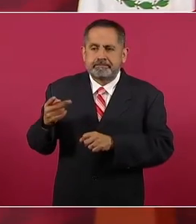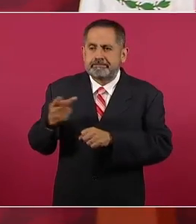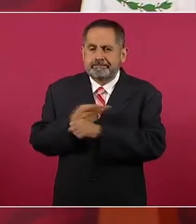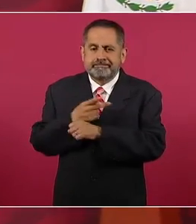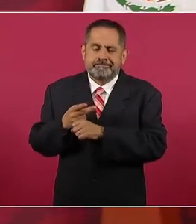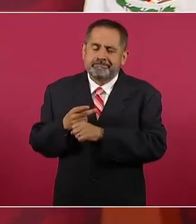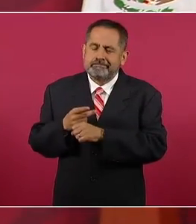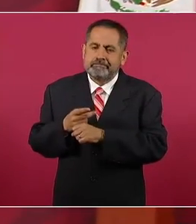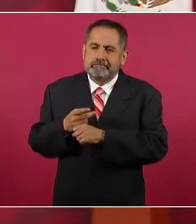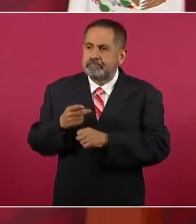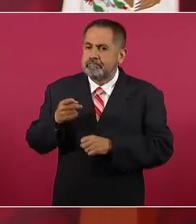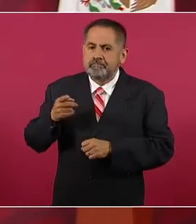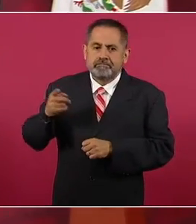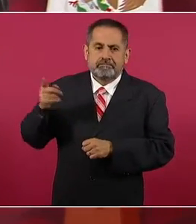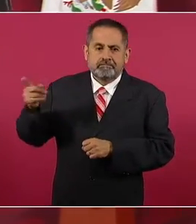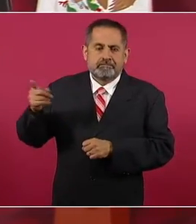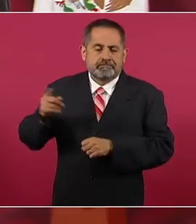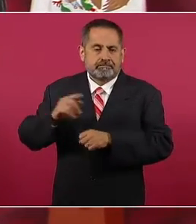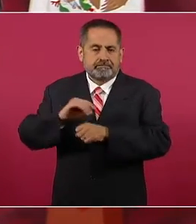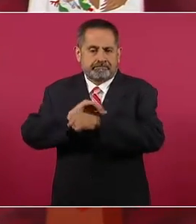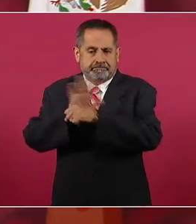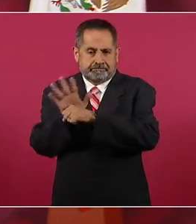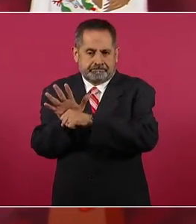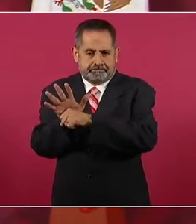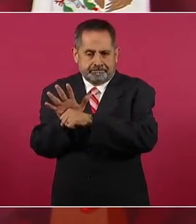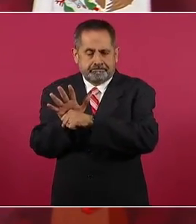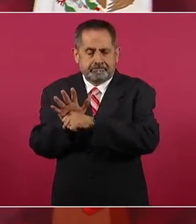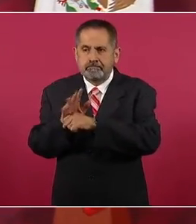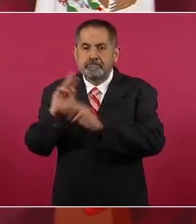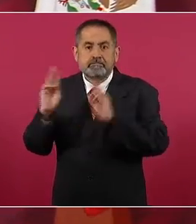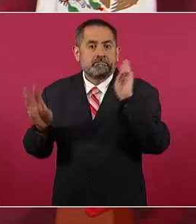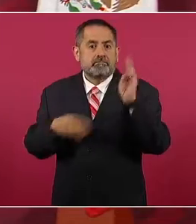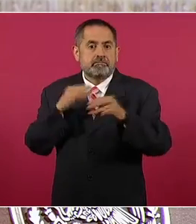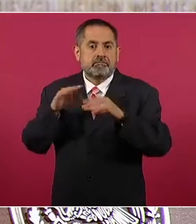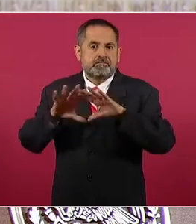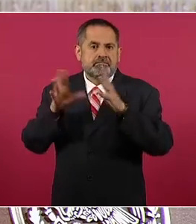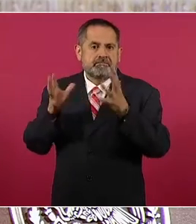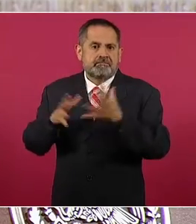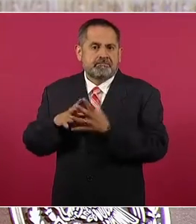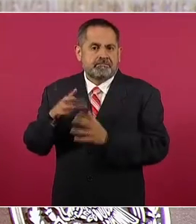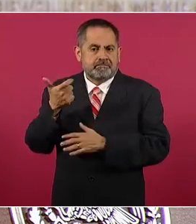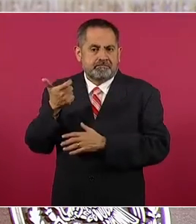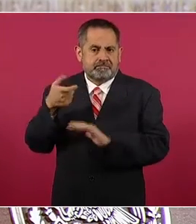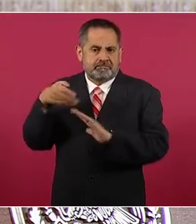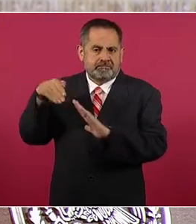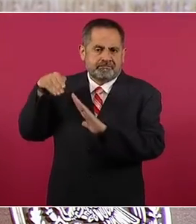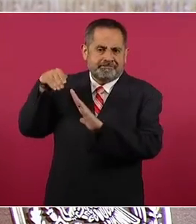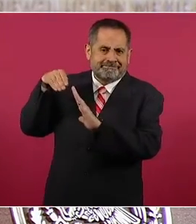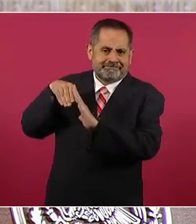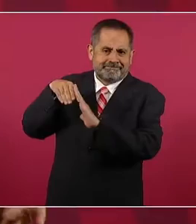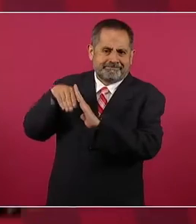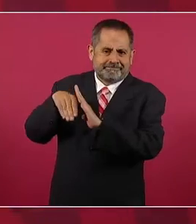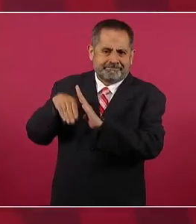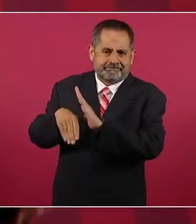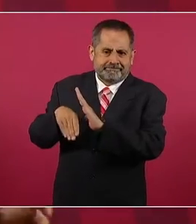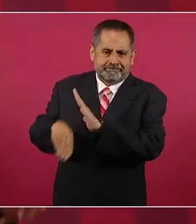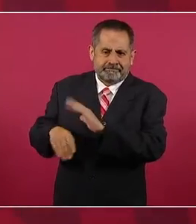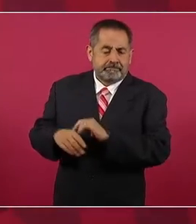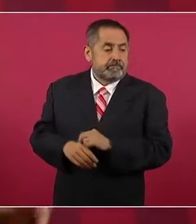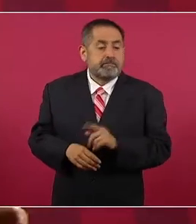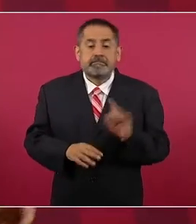devastadores de la pandemia en la economía mundial y están nada